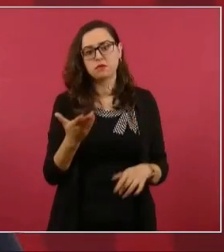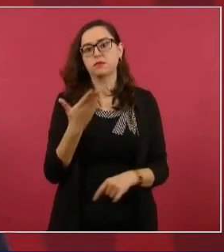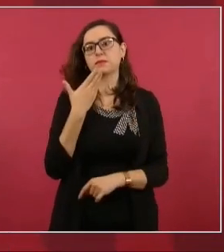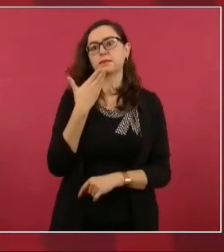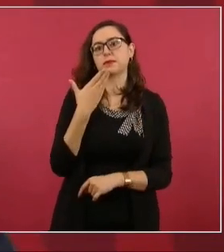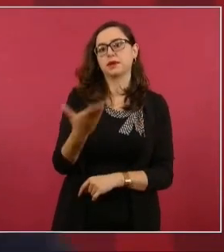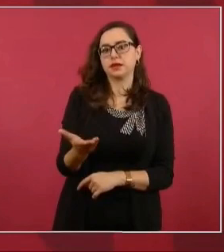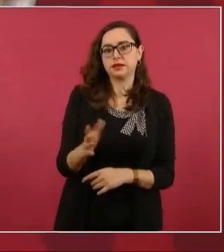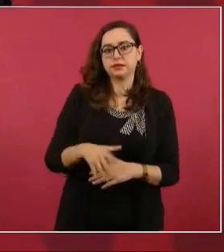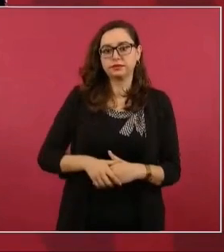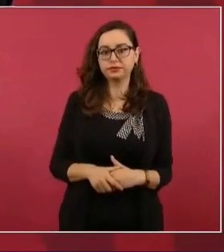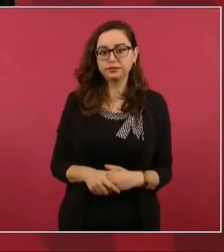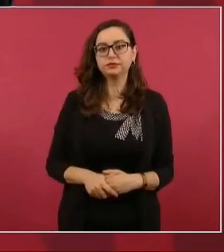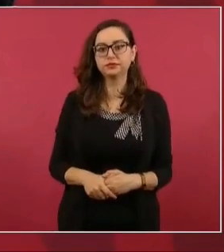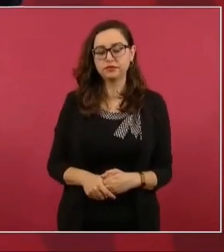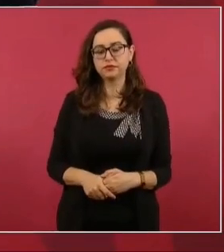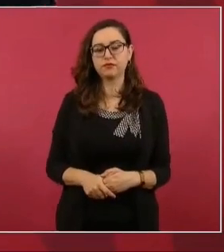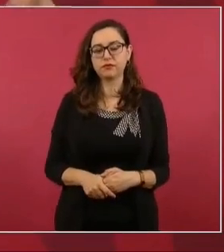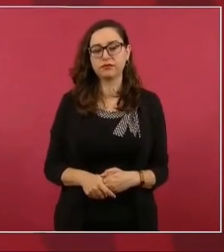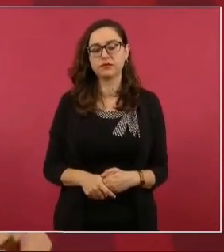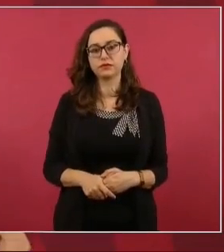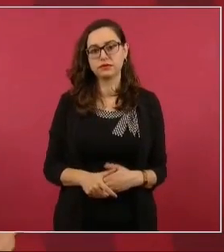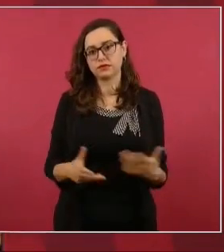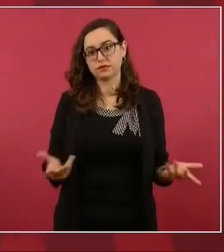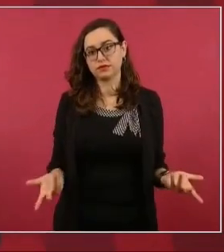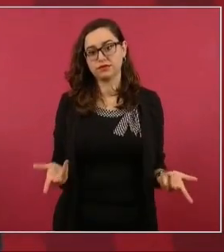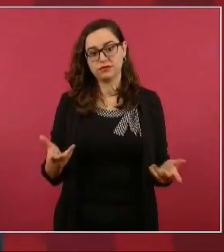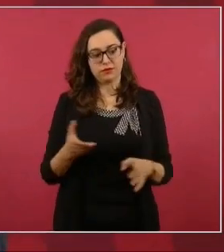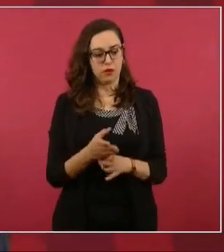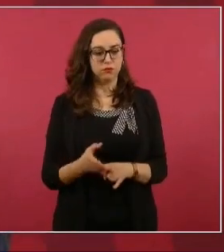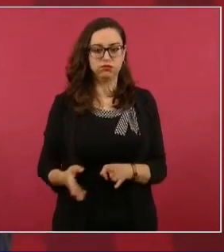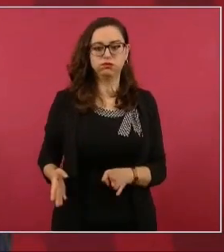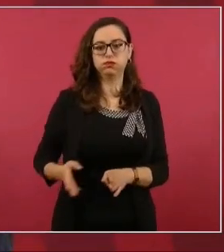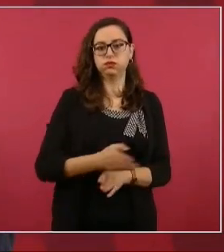Es que desde Salinas